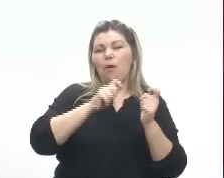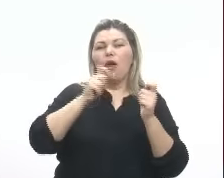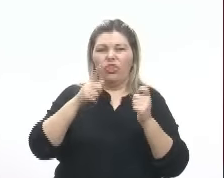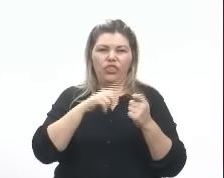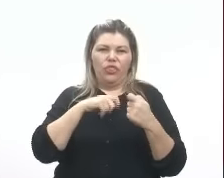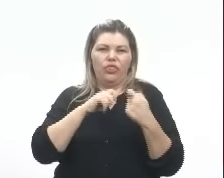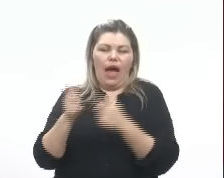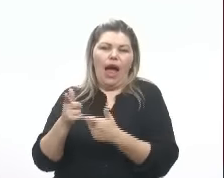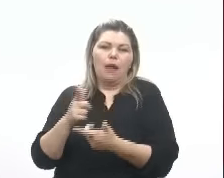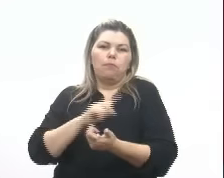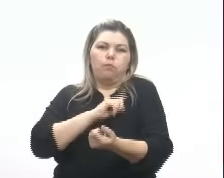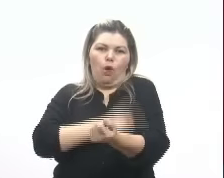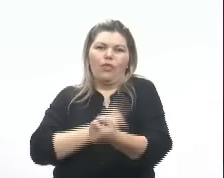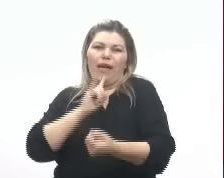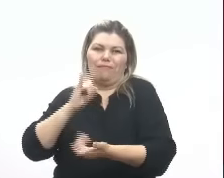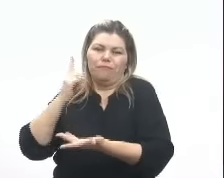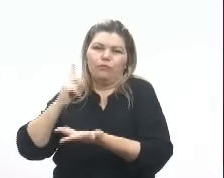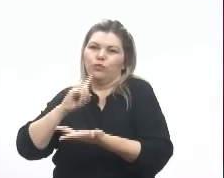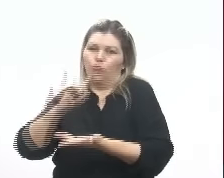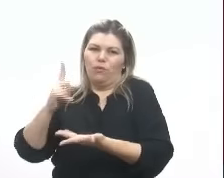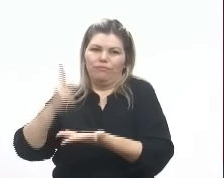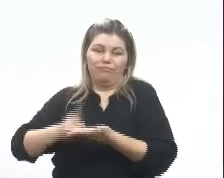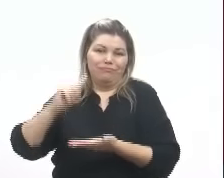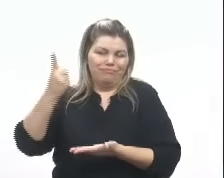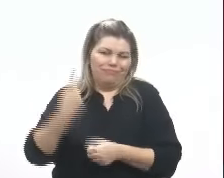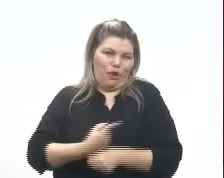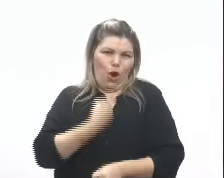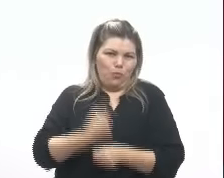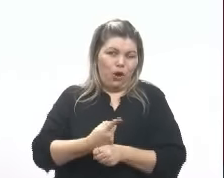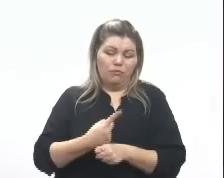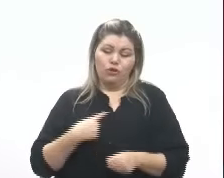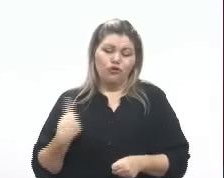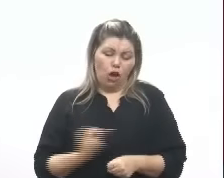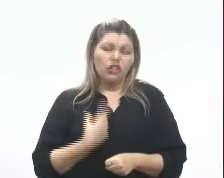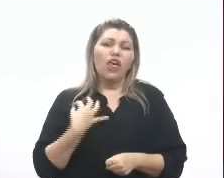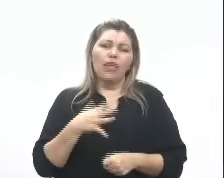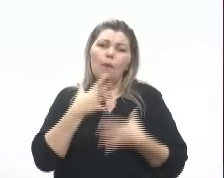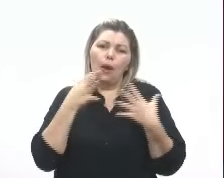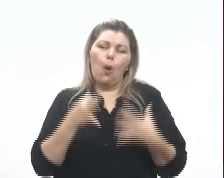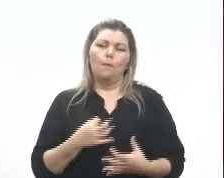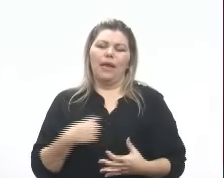facultades, no la podemos hacer. Porque nosotros tenemos que cumplir con nuestro trabajo.